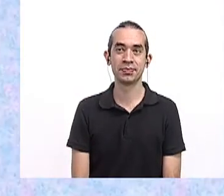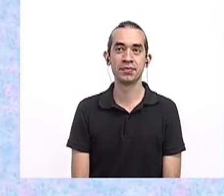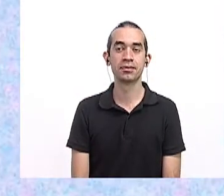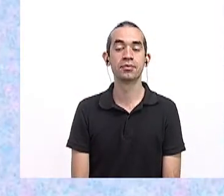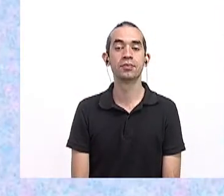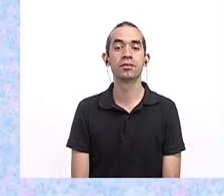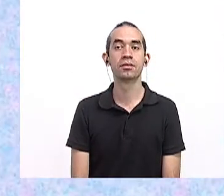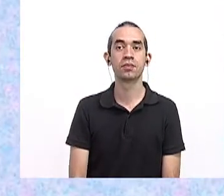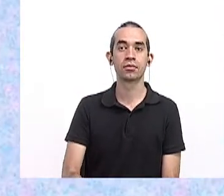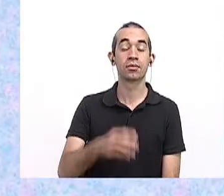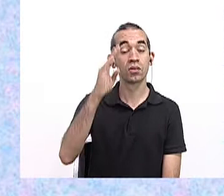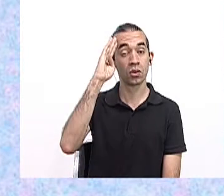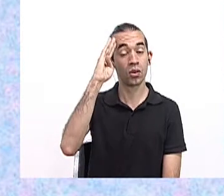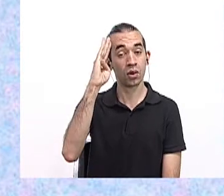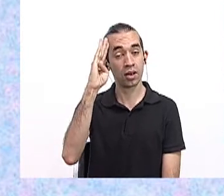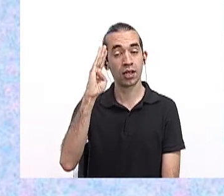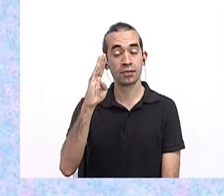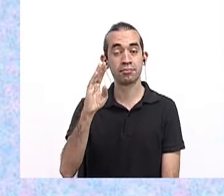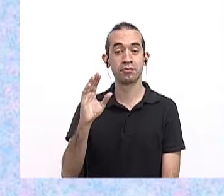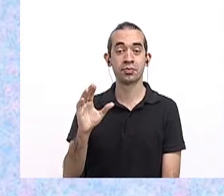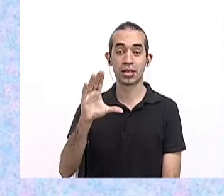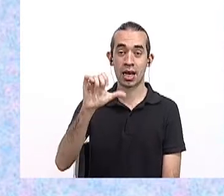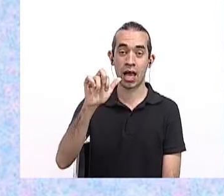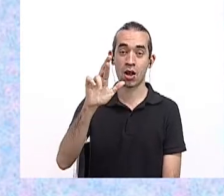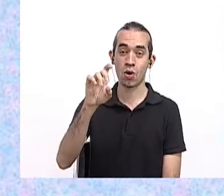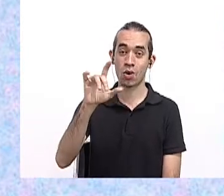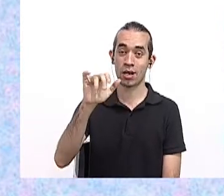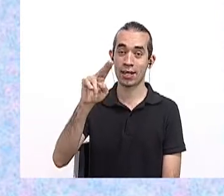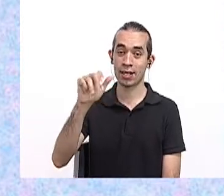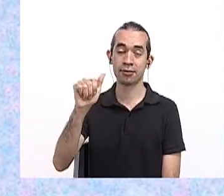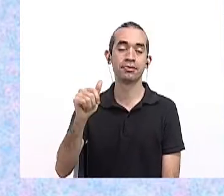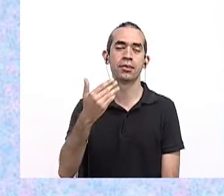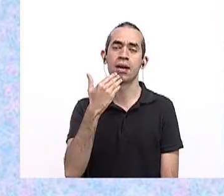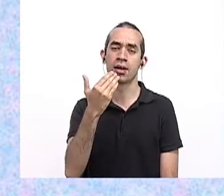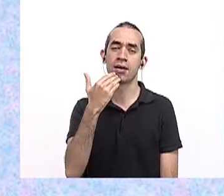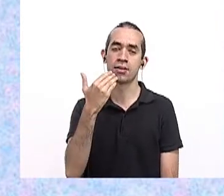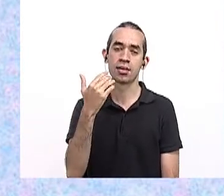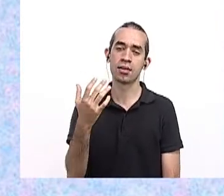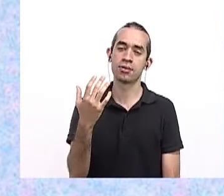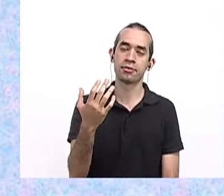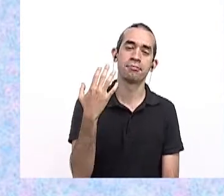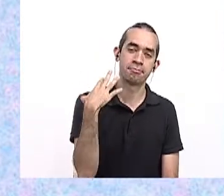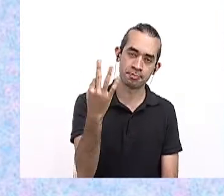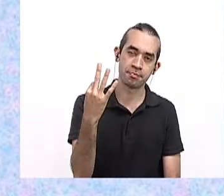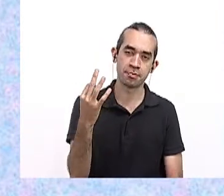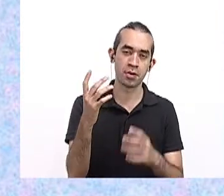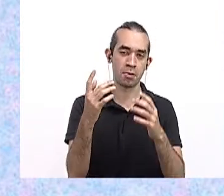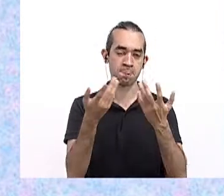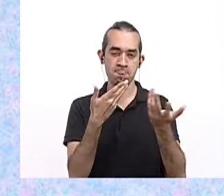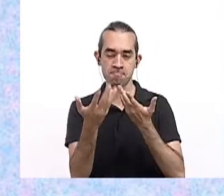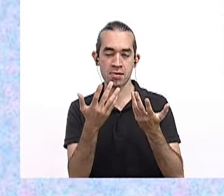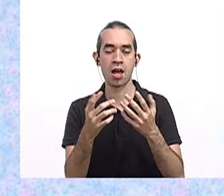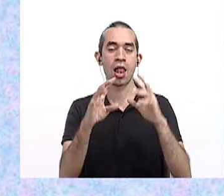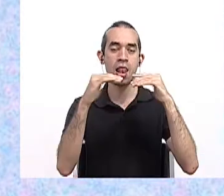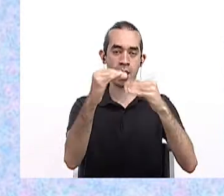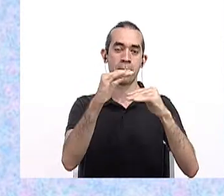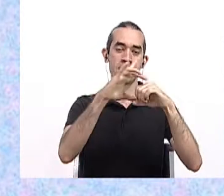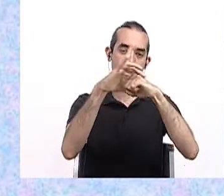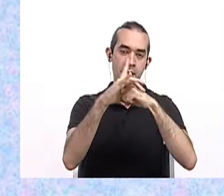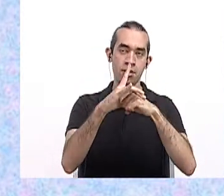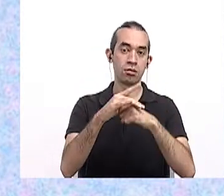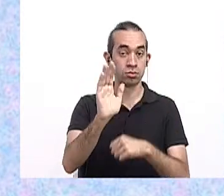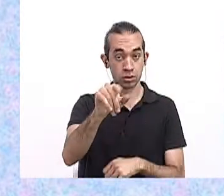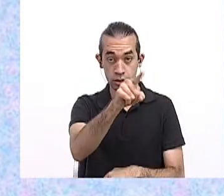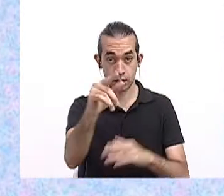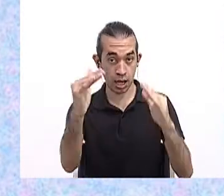hola carolina muchas gracias por la invitación para conversar sobre a este límite planetario ya ustedes que están en casa lo primero que deben saber